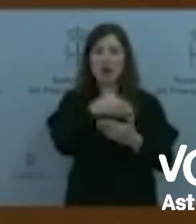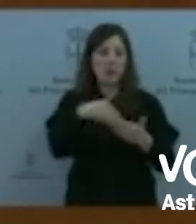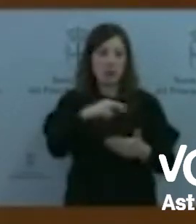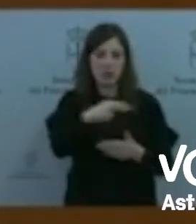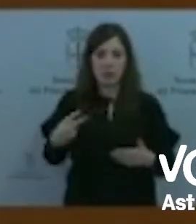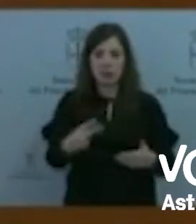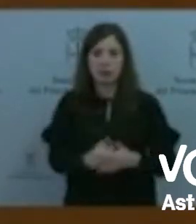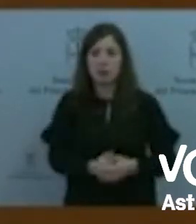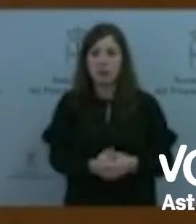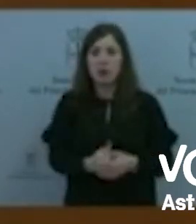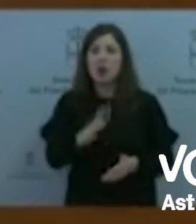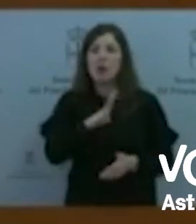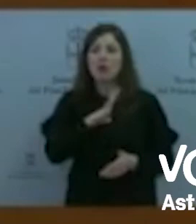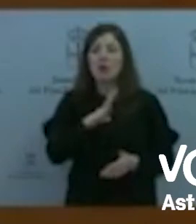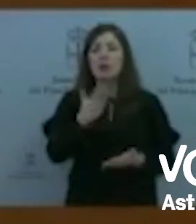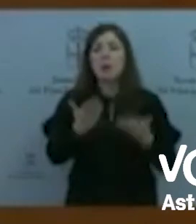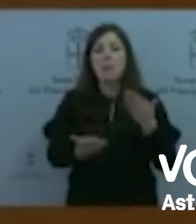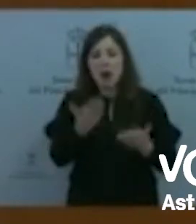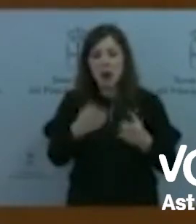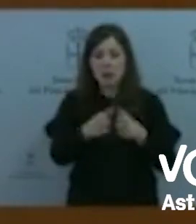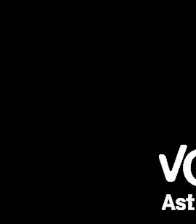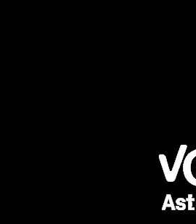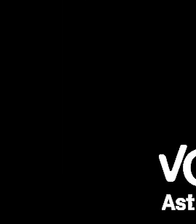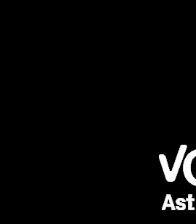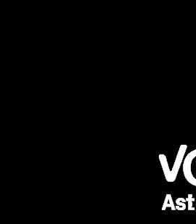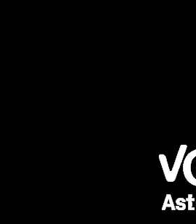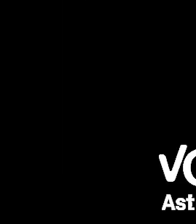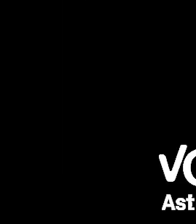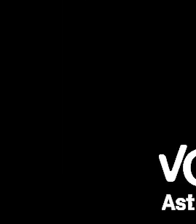turismo. Lo va a hacer todo el norte de España, como ya lo está haciendo el País Vasco e Italia.